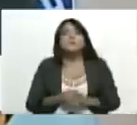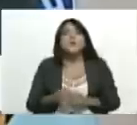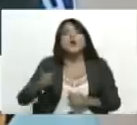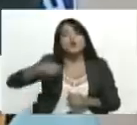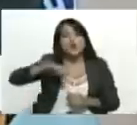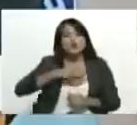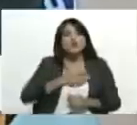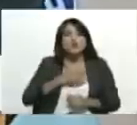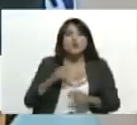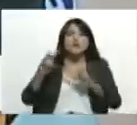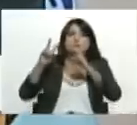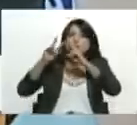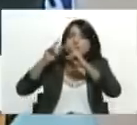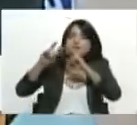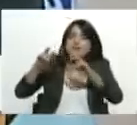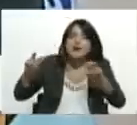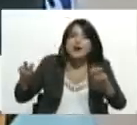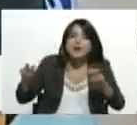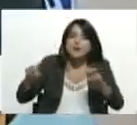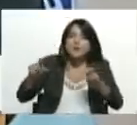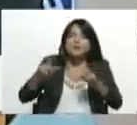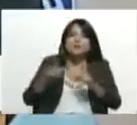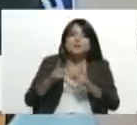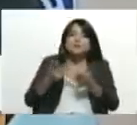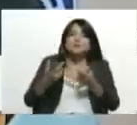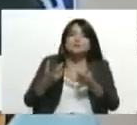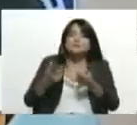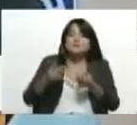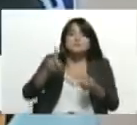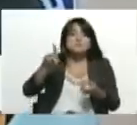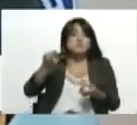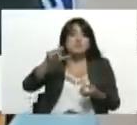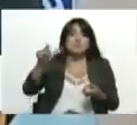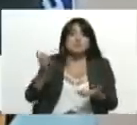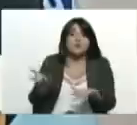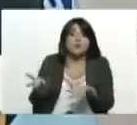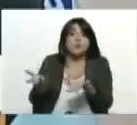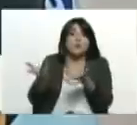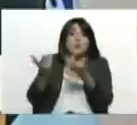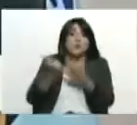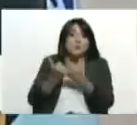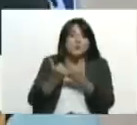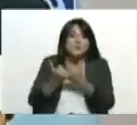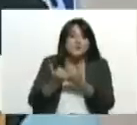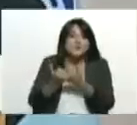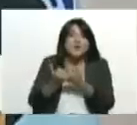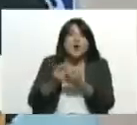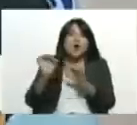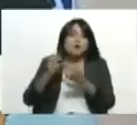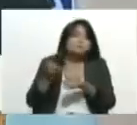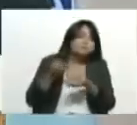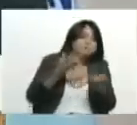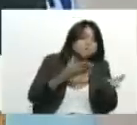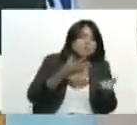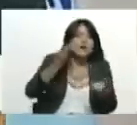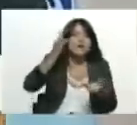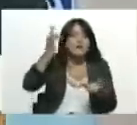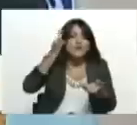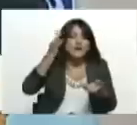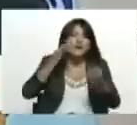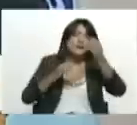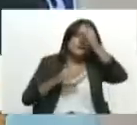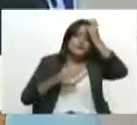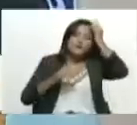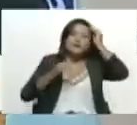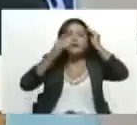a la gran mayoría de estos sujetos y ellos mismos han aportado información que los compromete por ejemplo en el caso